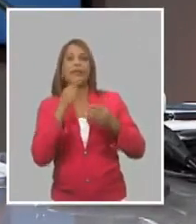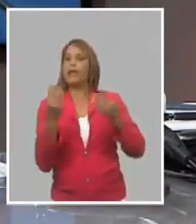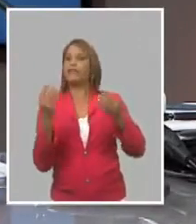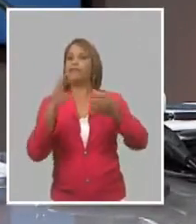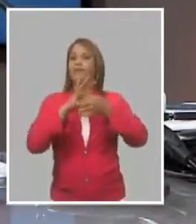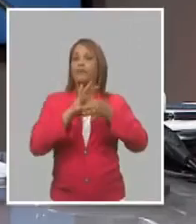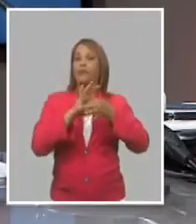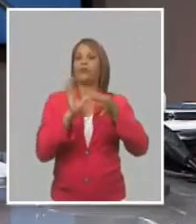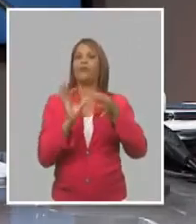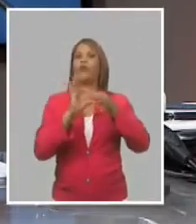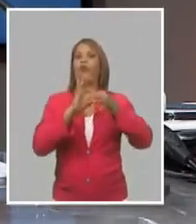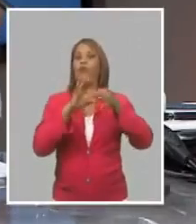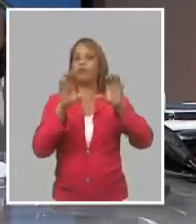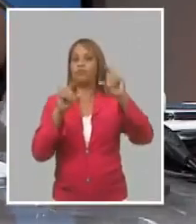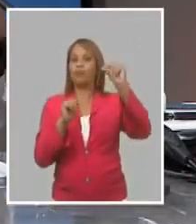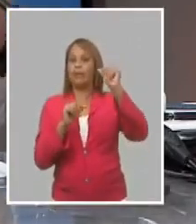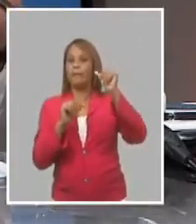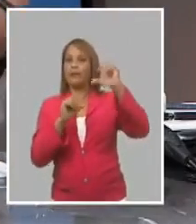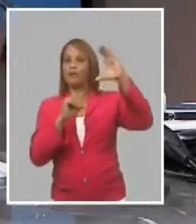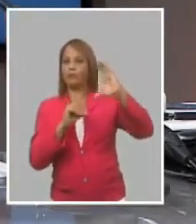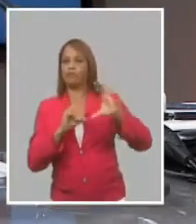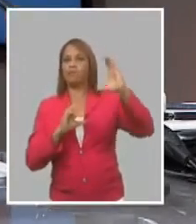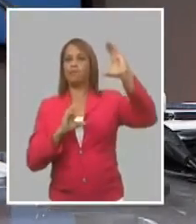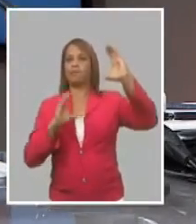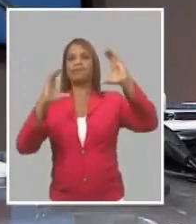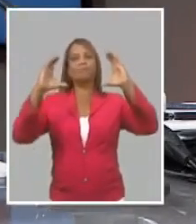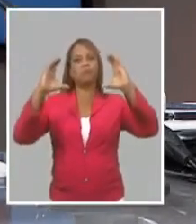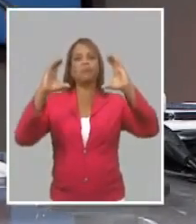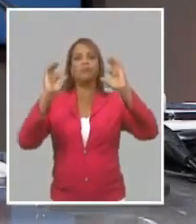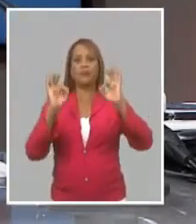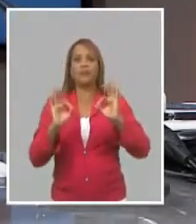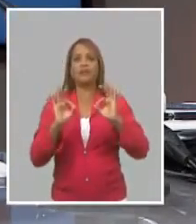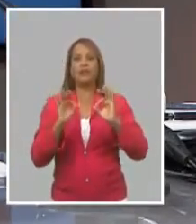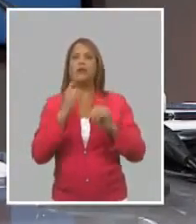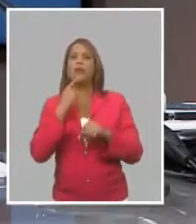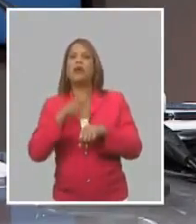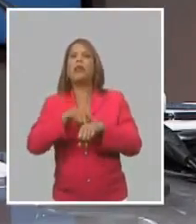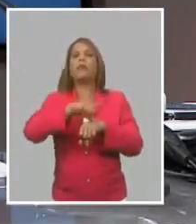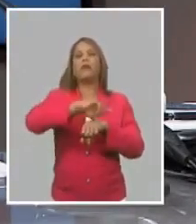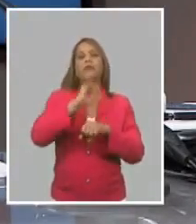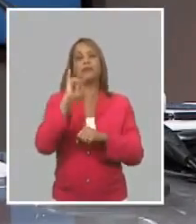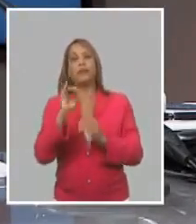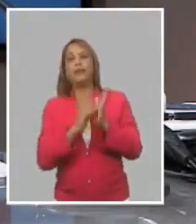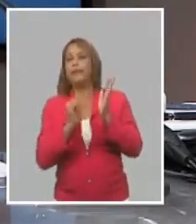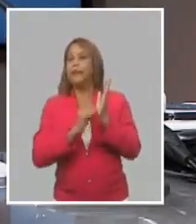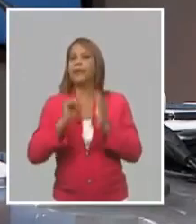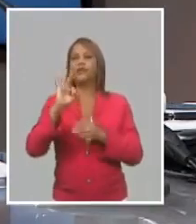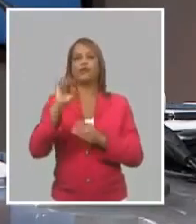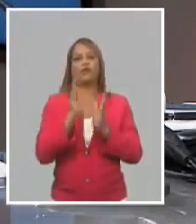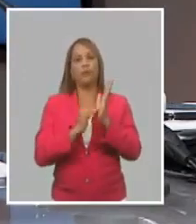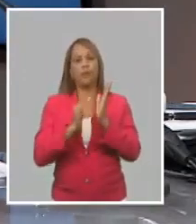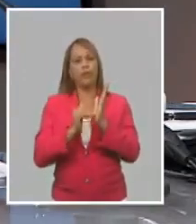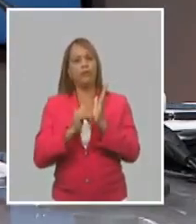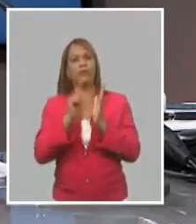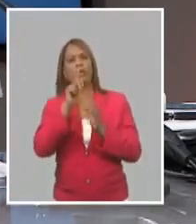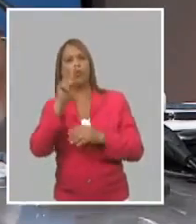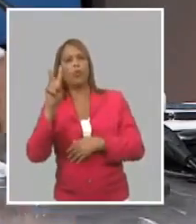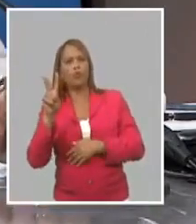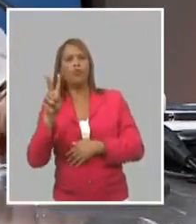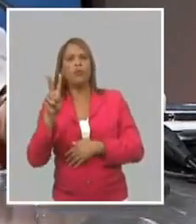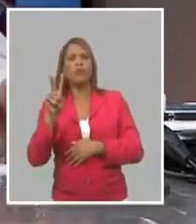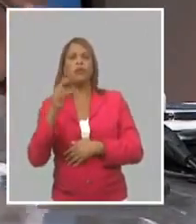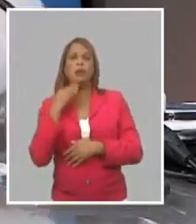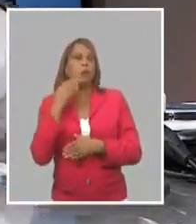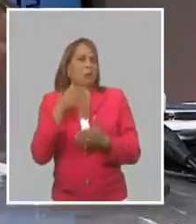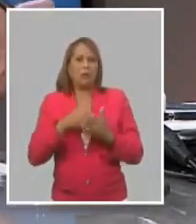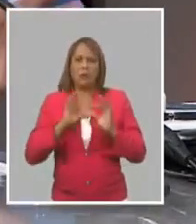minoristas. Eso se llama nivel de traspaso. Eso se puede demorar 6 meses, 8 meses, 12 meses, pero llegan.